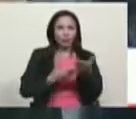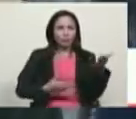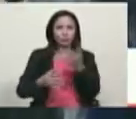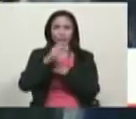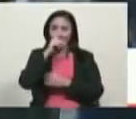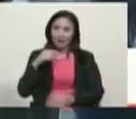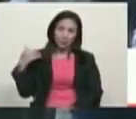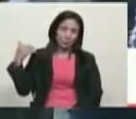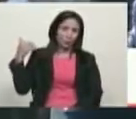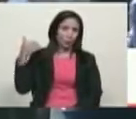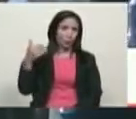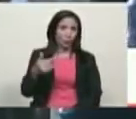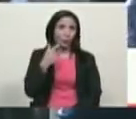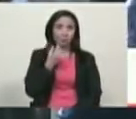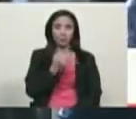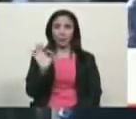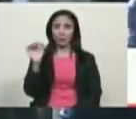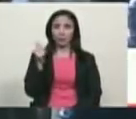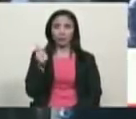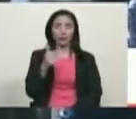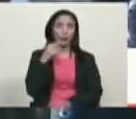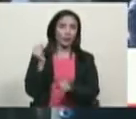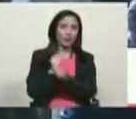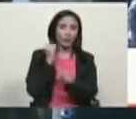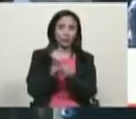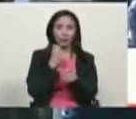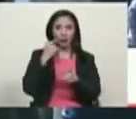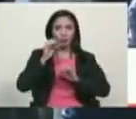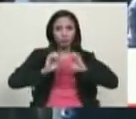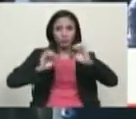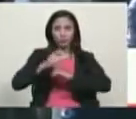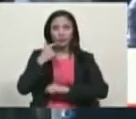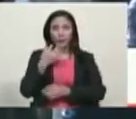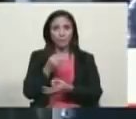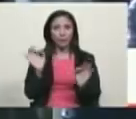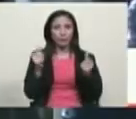años verdaderamente muy notable.